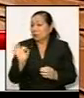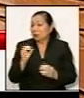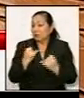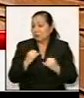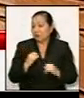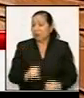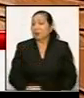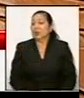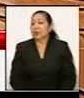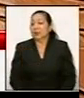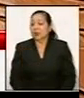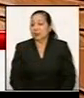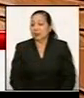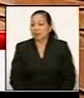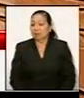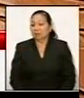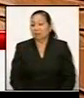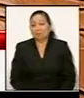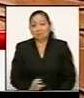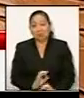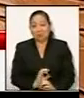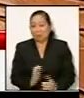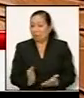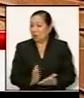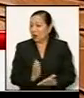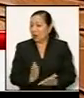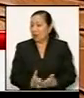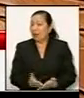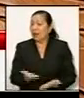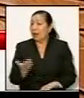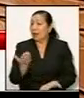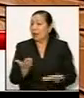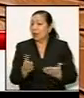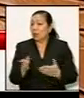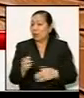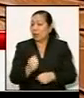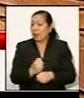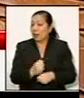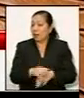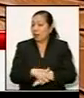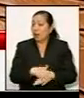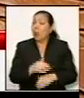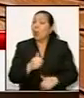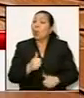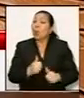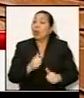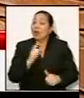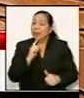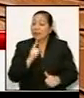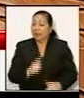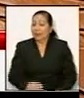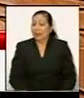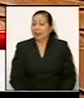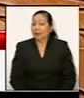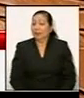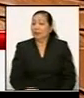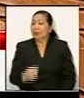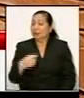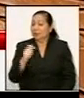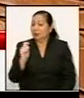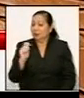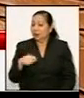informes en el balance de su gestión y cuál fue el porcentaje